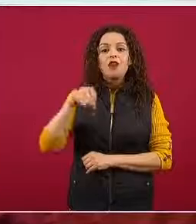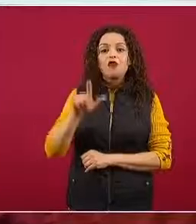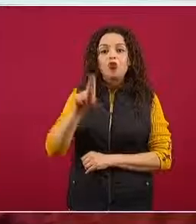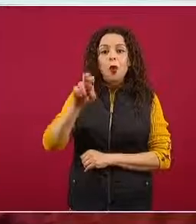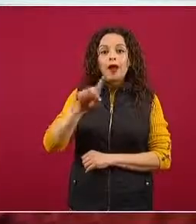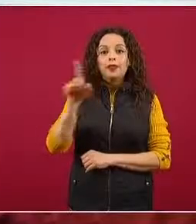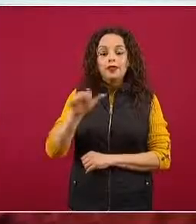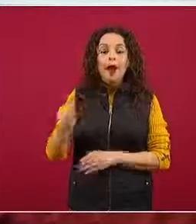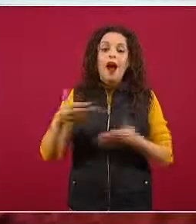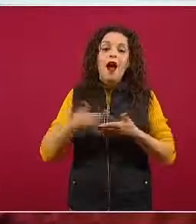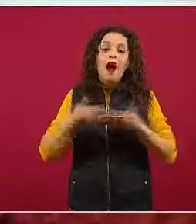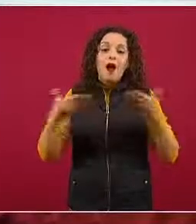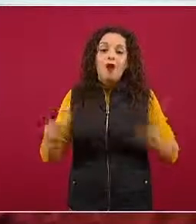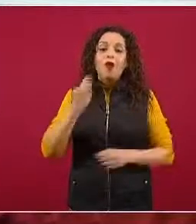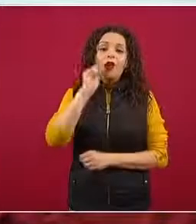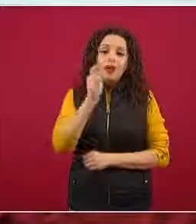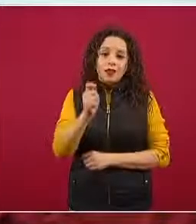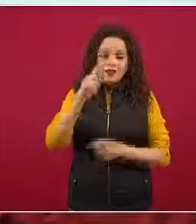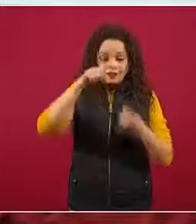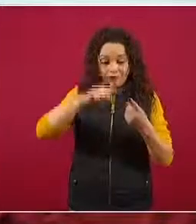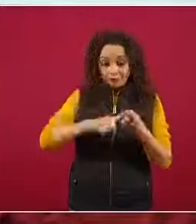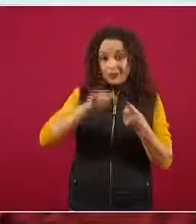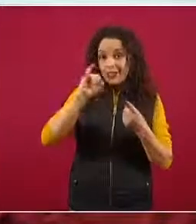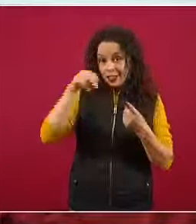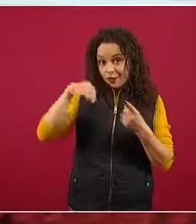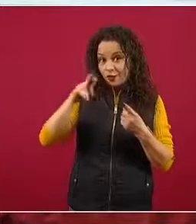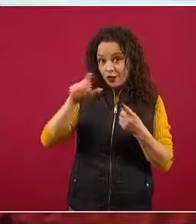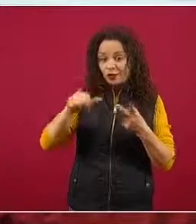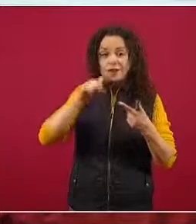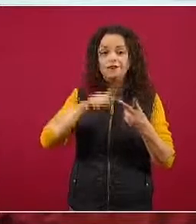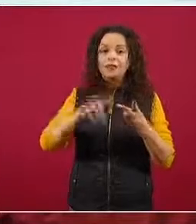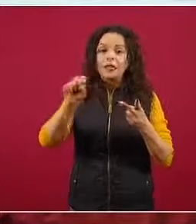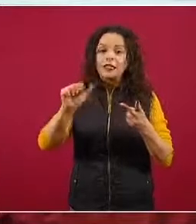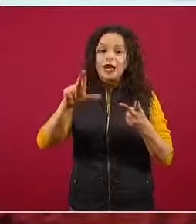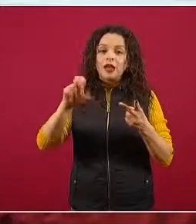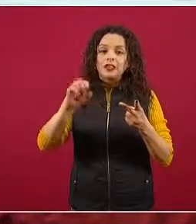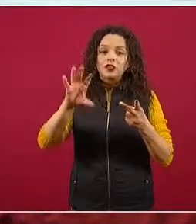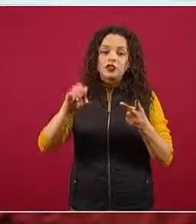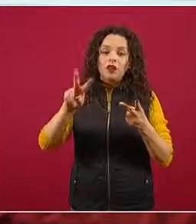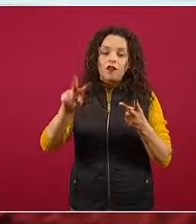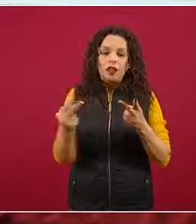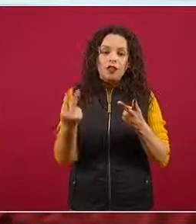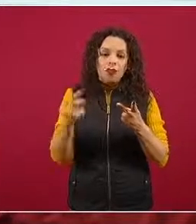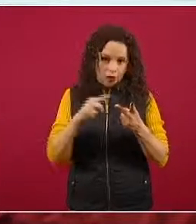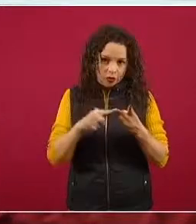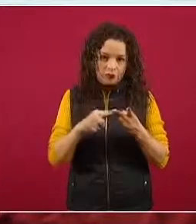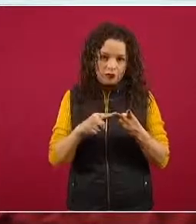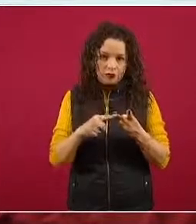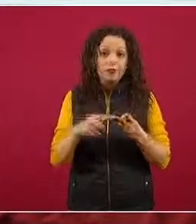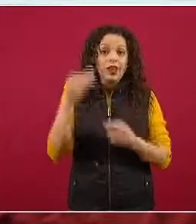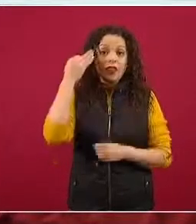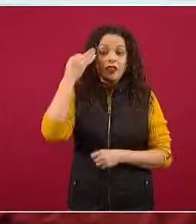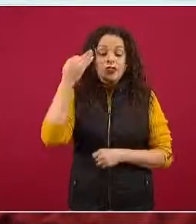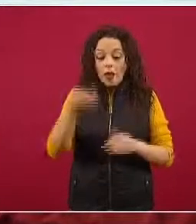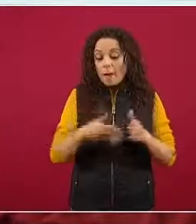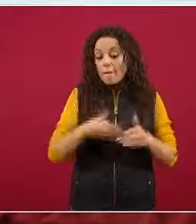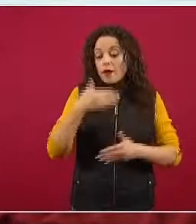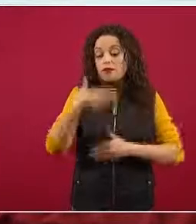influenza y de SARS-CoV-2. Estaremos viendo a lo largo del tiempo qué